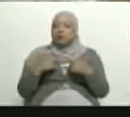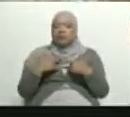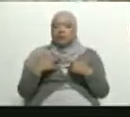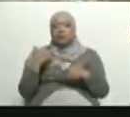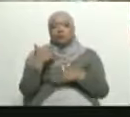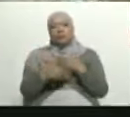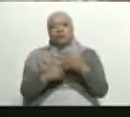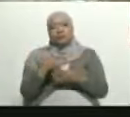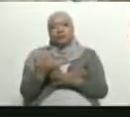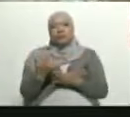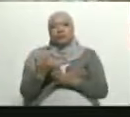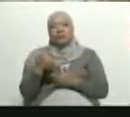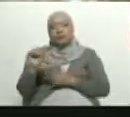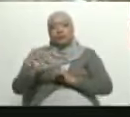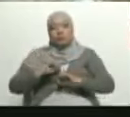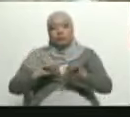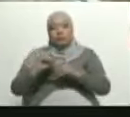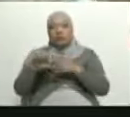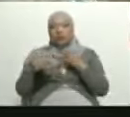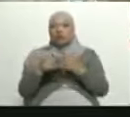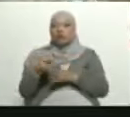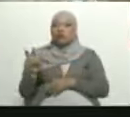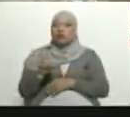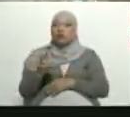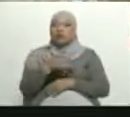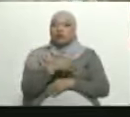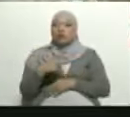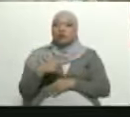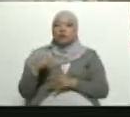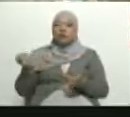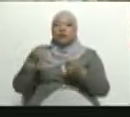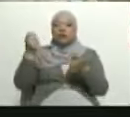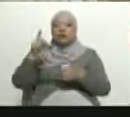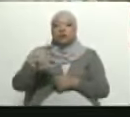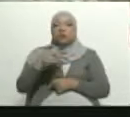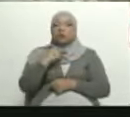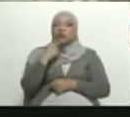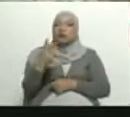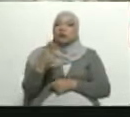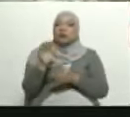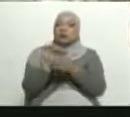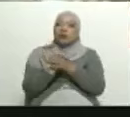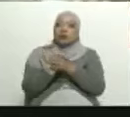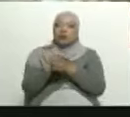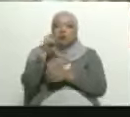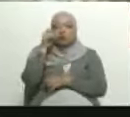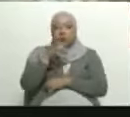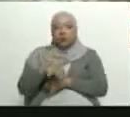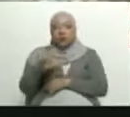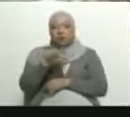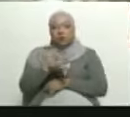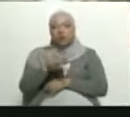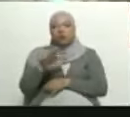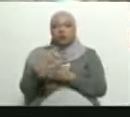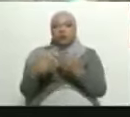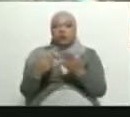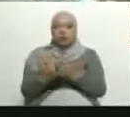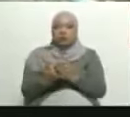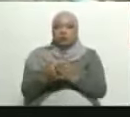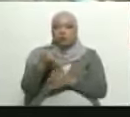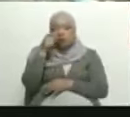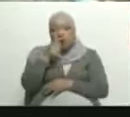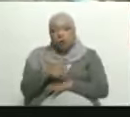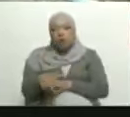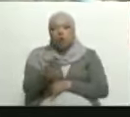eso nosotros desde el movimiento Somos Venezuela queríamos levantar también nuestra voz en solidaridad con nuestros pueblos y decirle que aquí está el pueblo